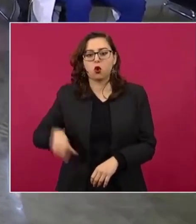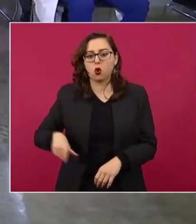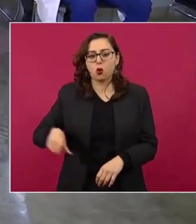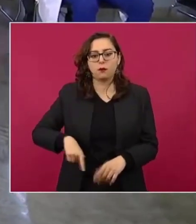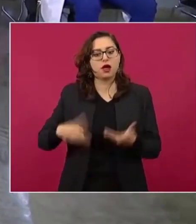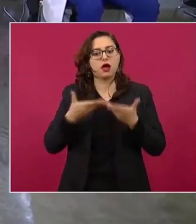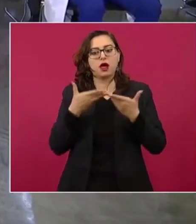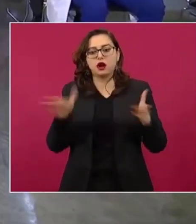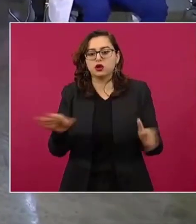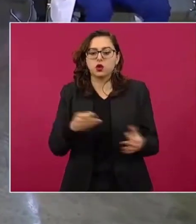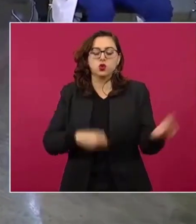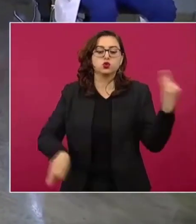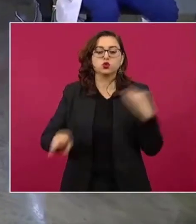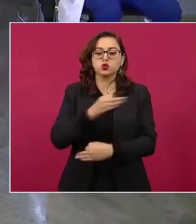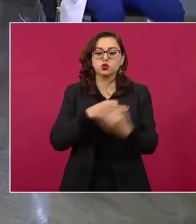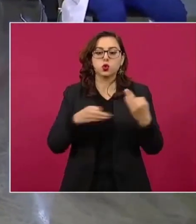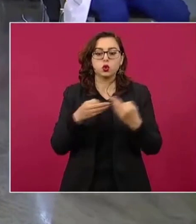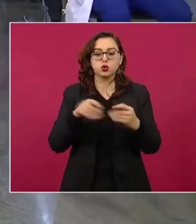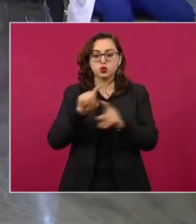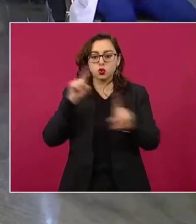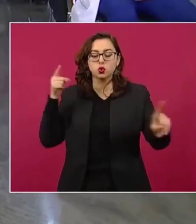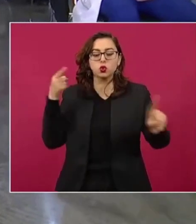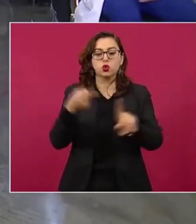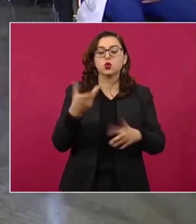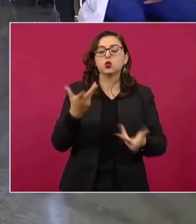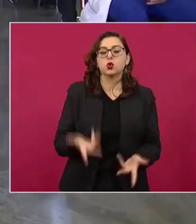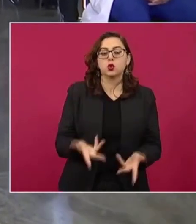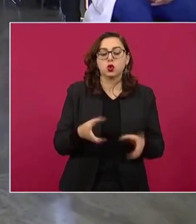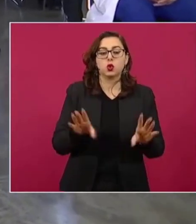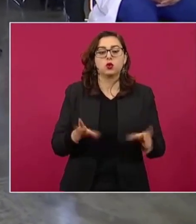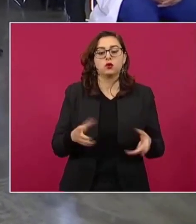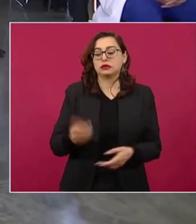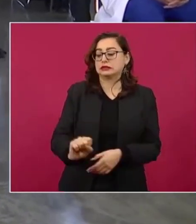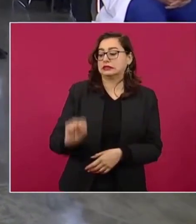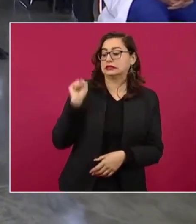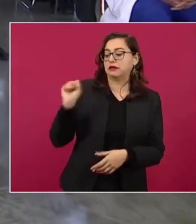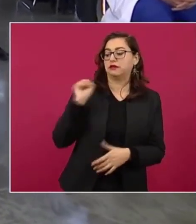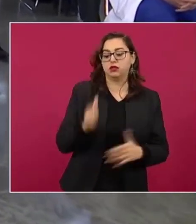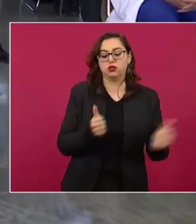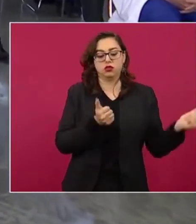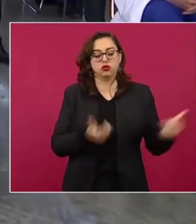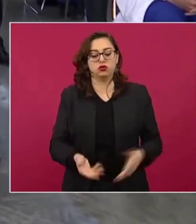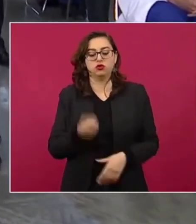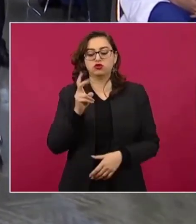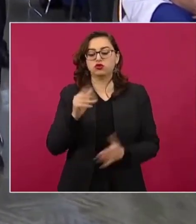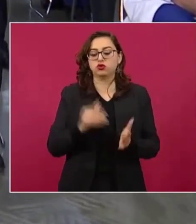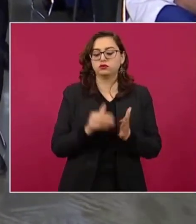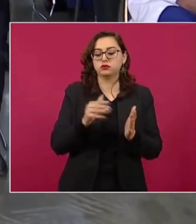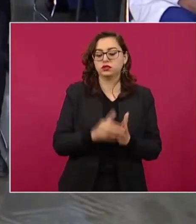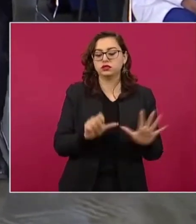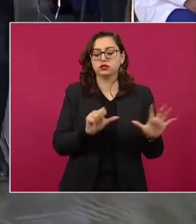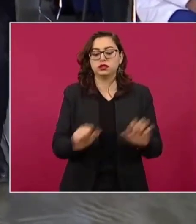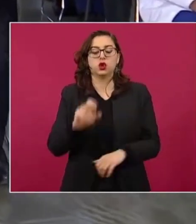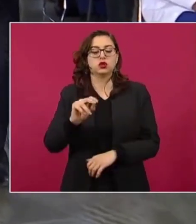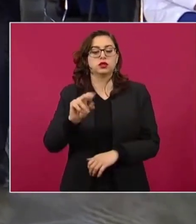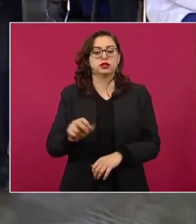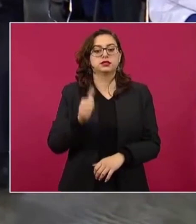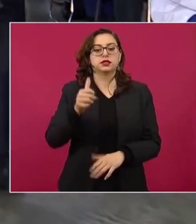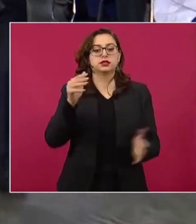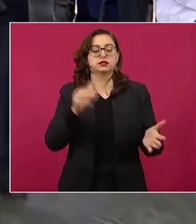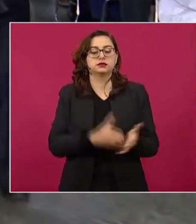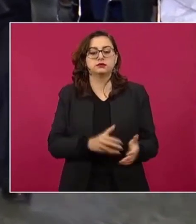lo que se recibió el sábado pasado fueron 2 millones 686 mil